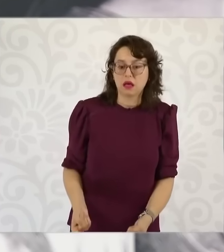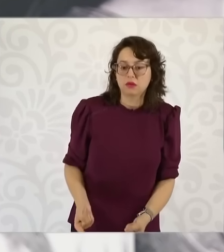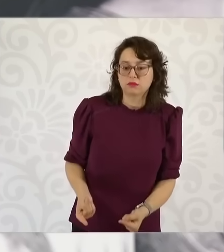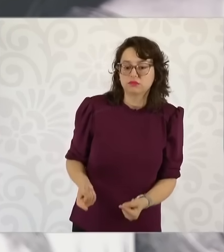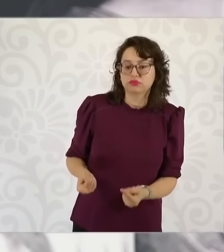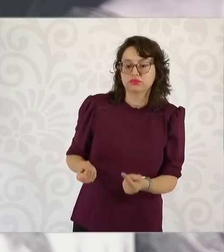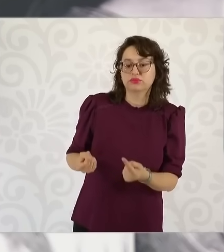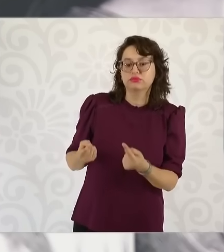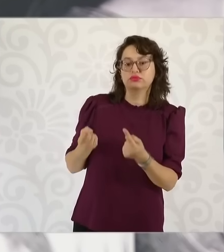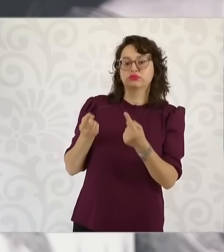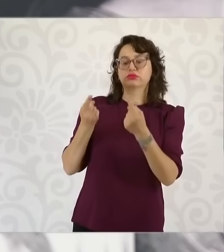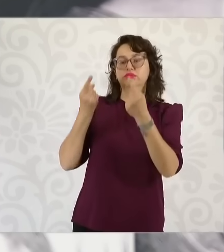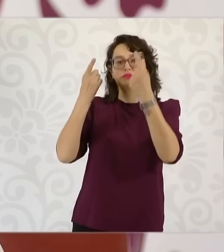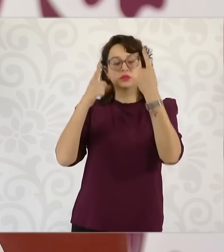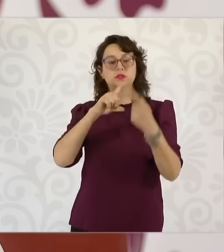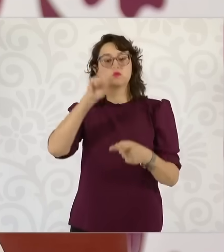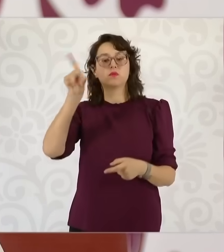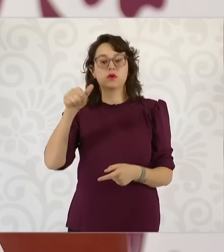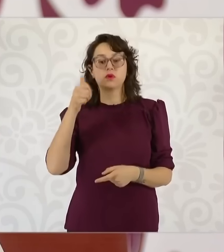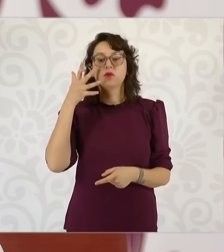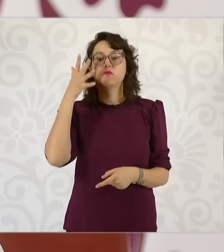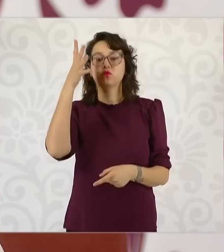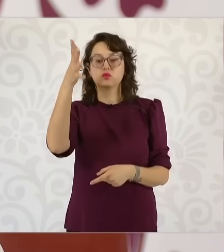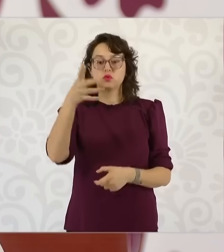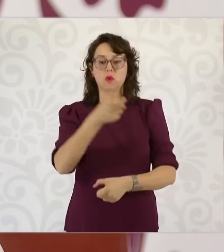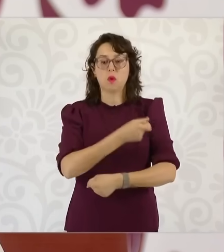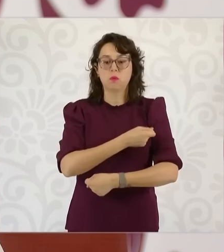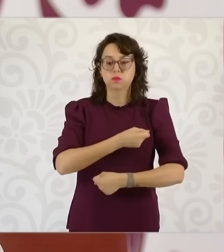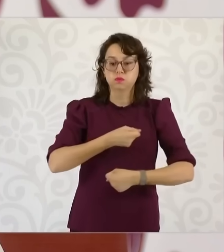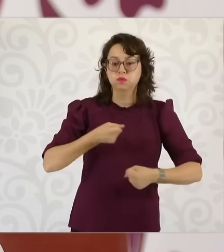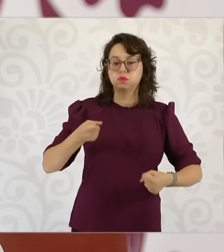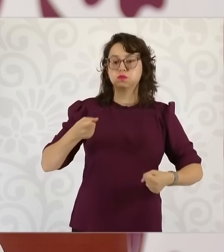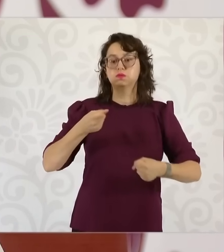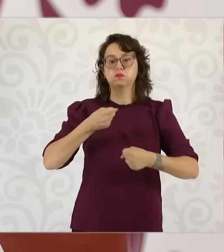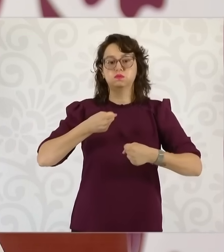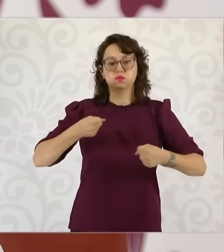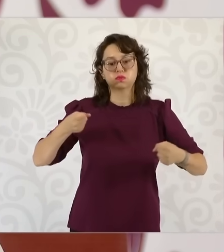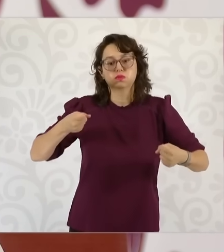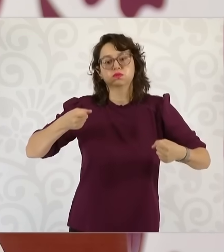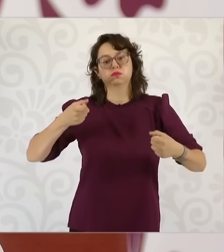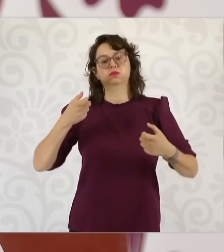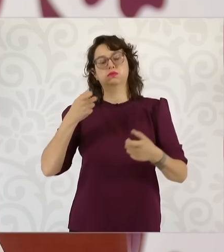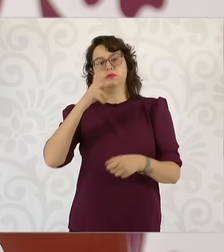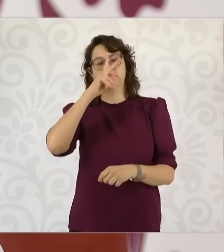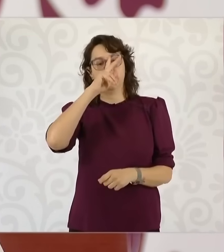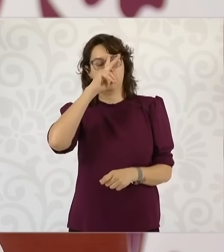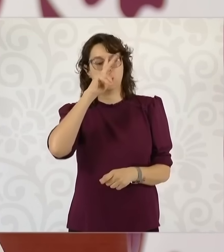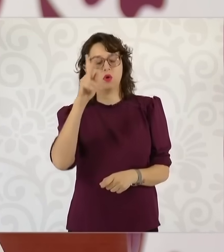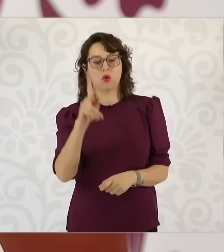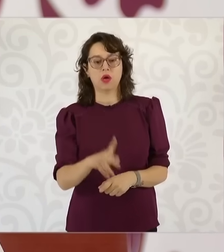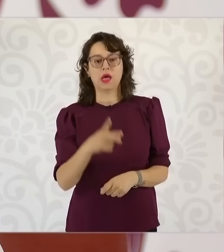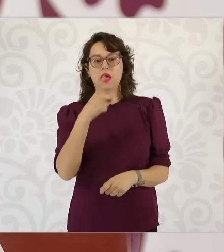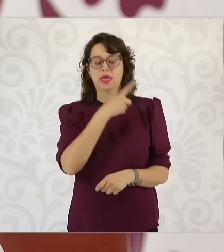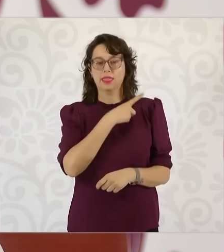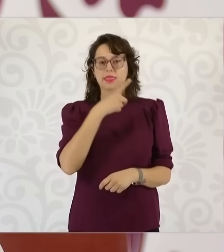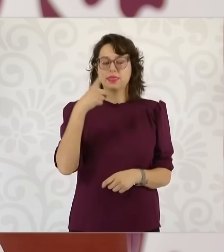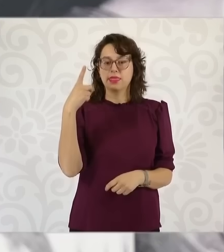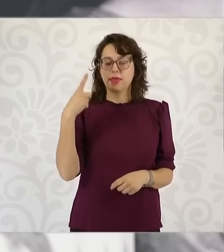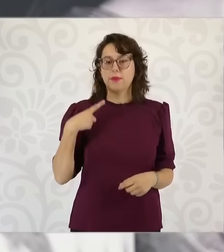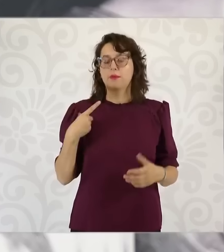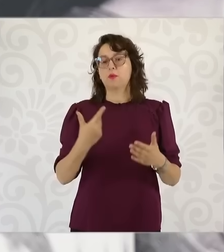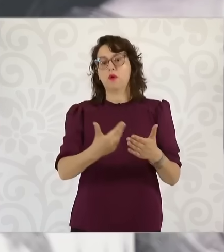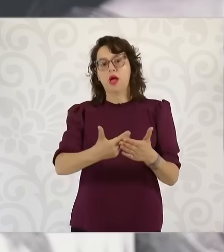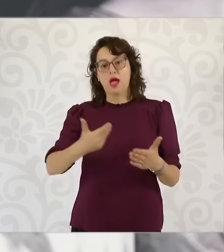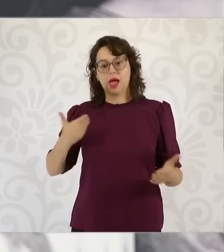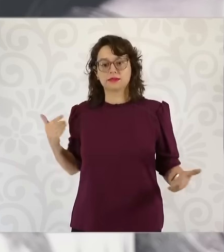es lo que determina que después tengamos tanta obesidad y tanto sobrepeso. Si logramos